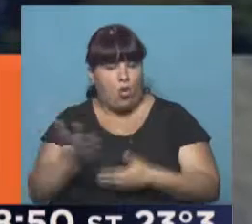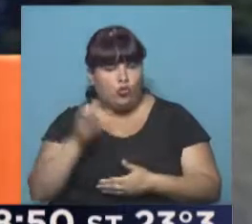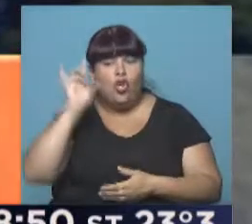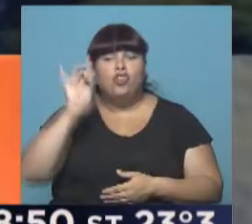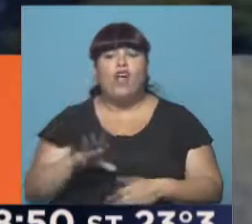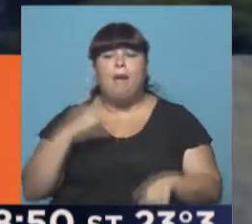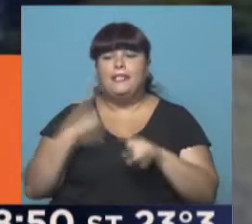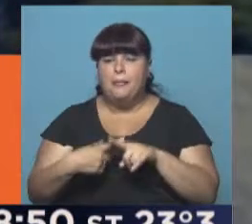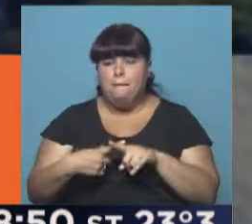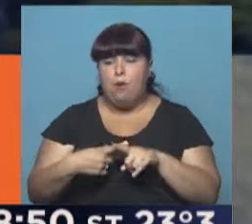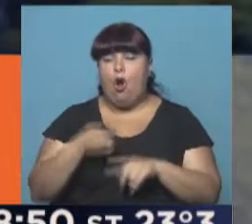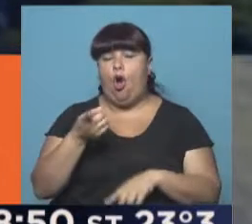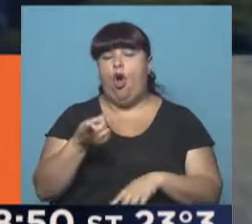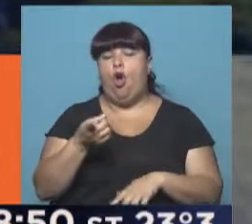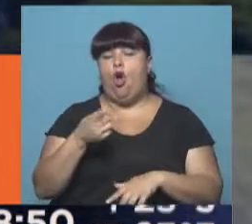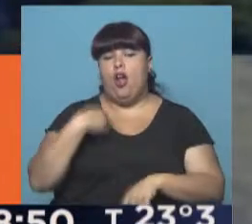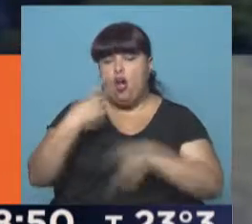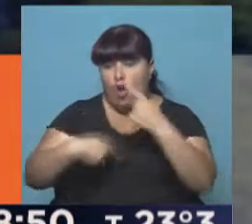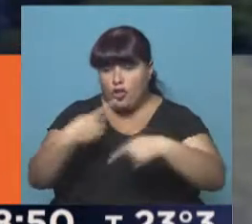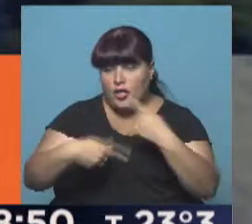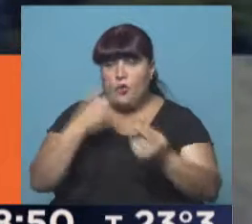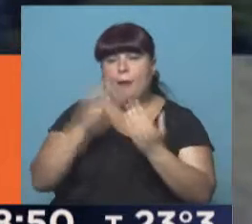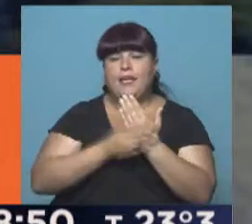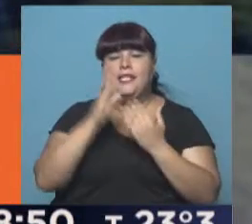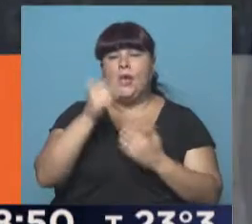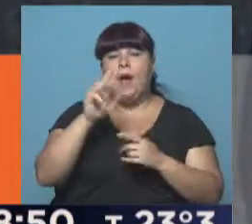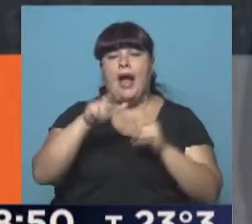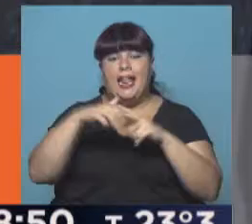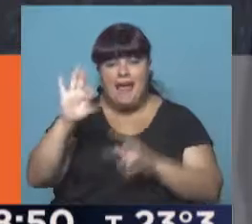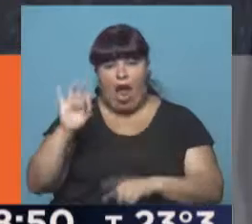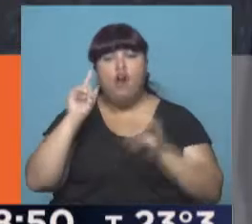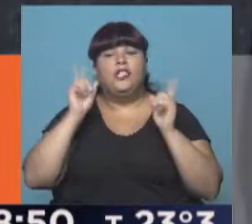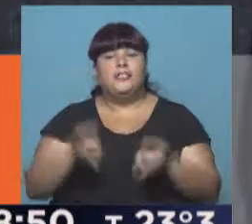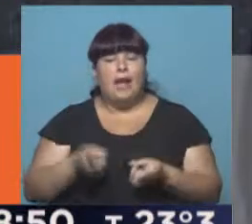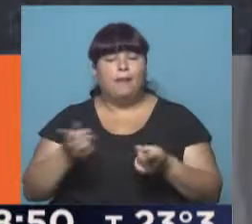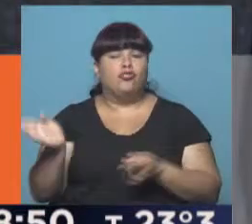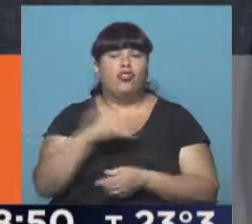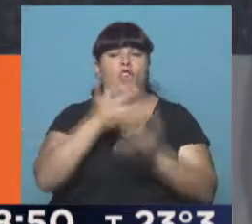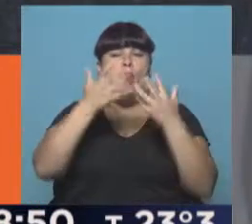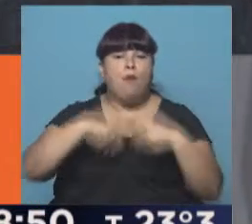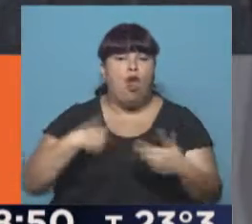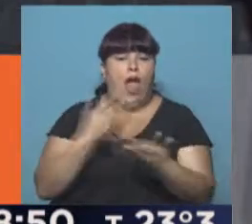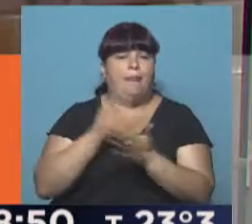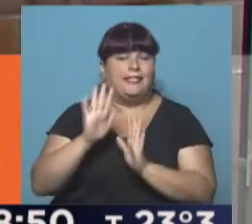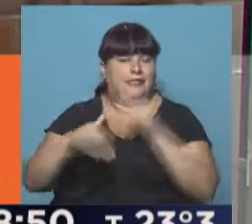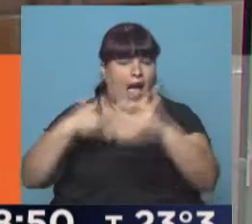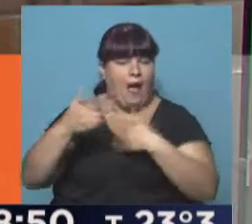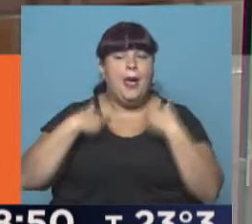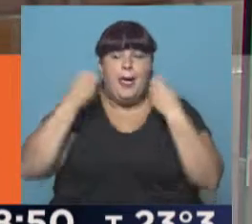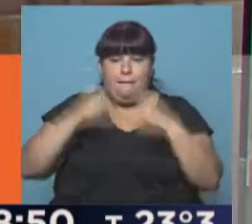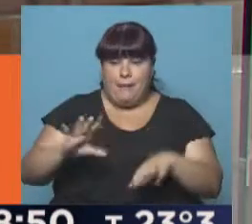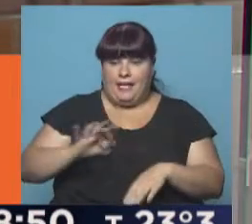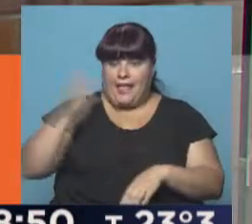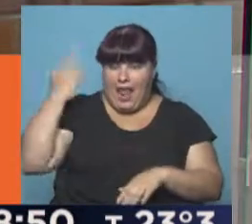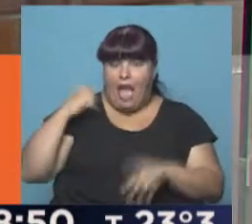sólo por el hecho de la continuidad del ministro barañao sino en todos los programas que se venían haciendo cuando empezamos el año